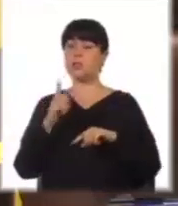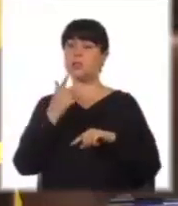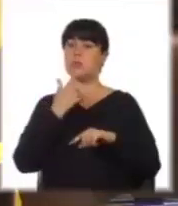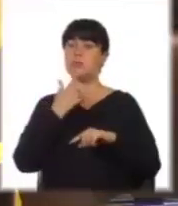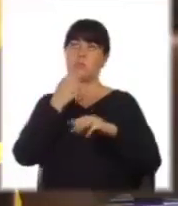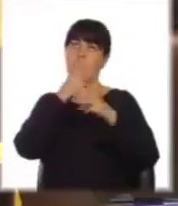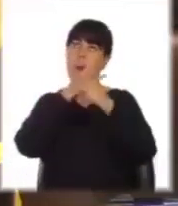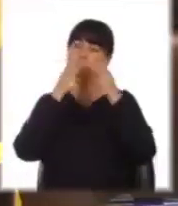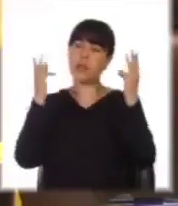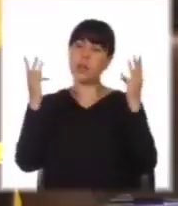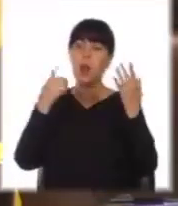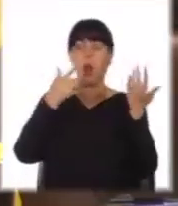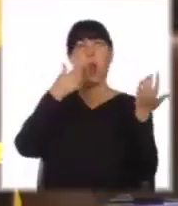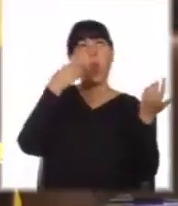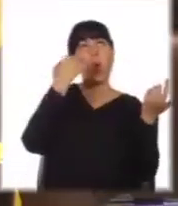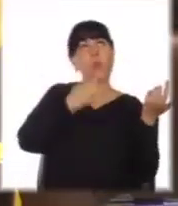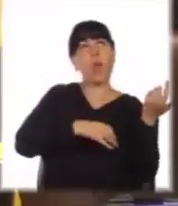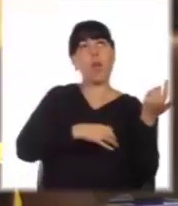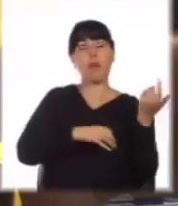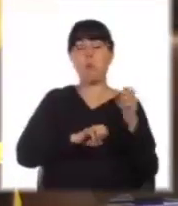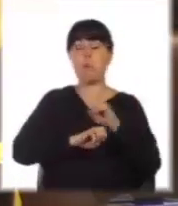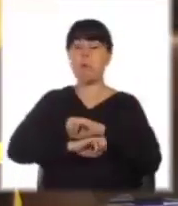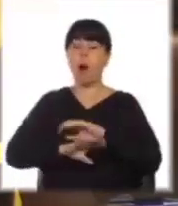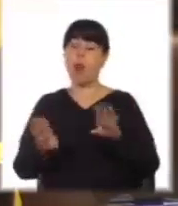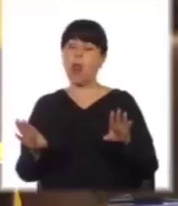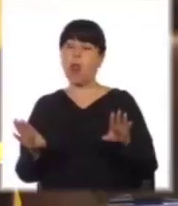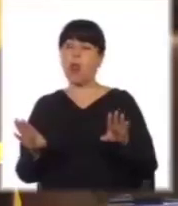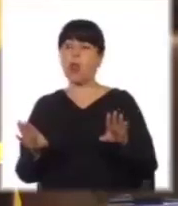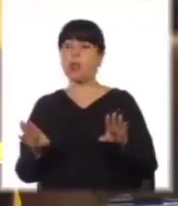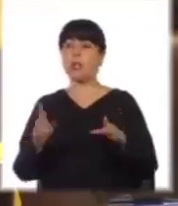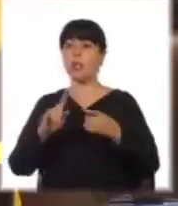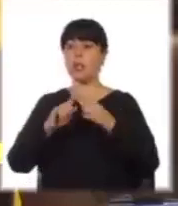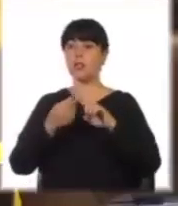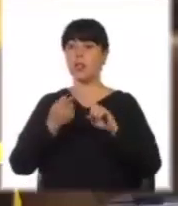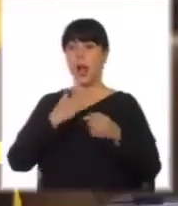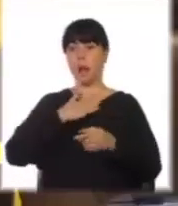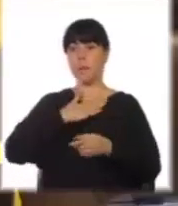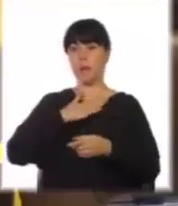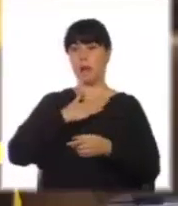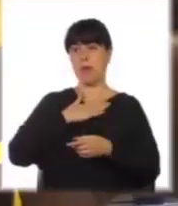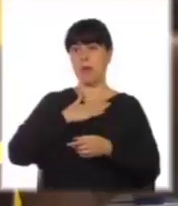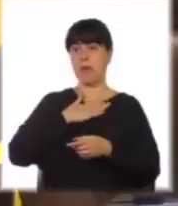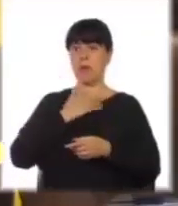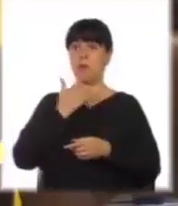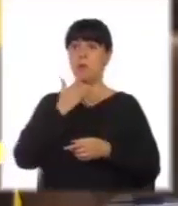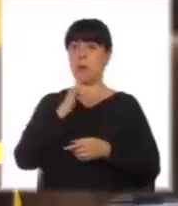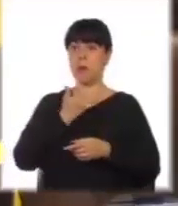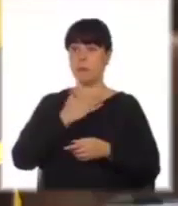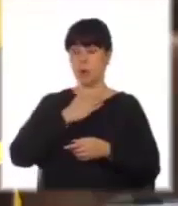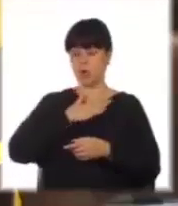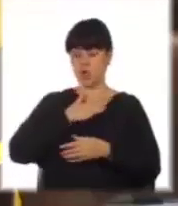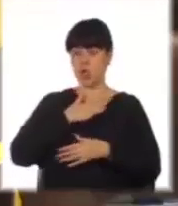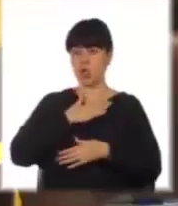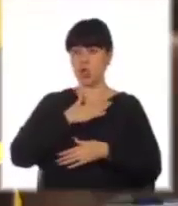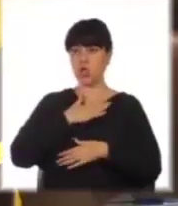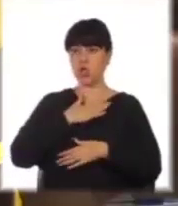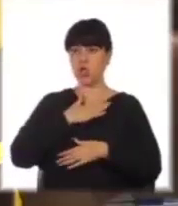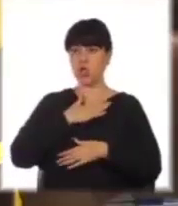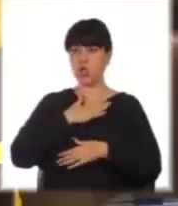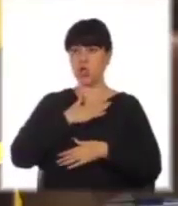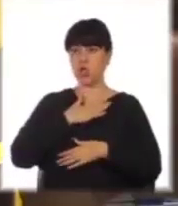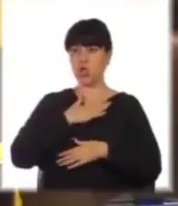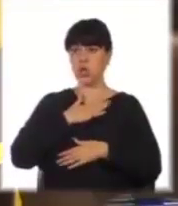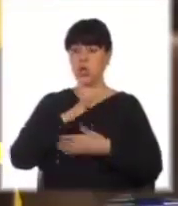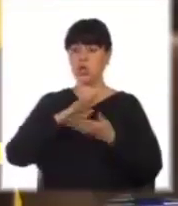bien, lo justo y lo normal es en relación a mí y tomando como el yo el aspecto